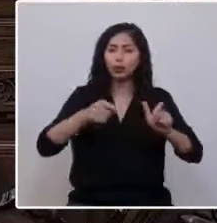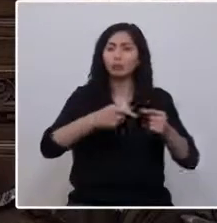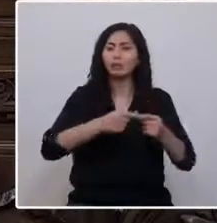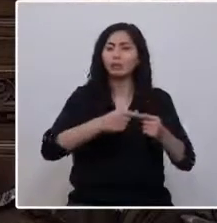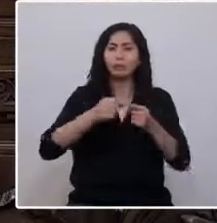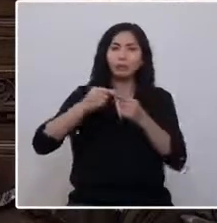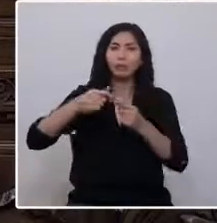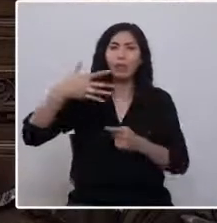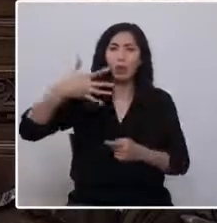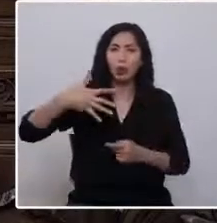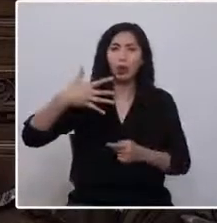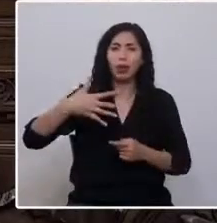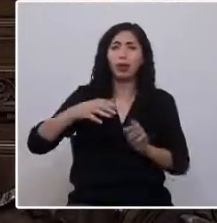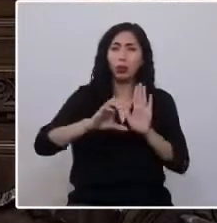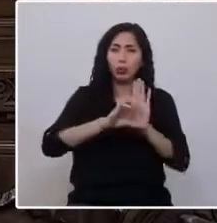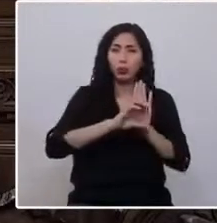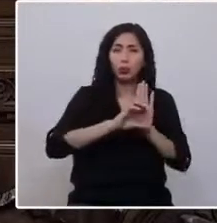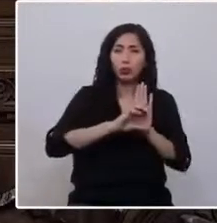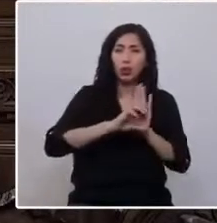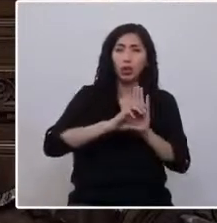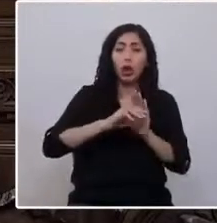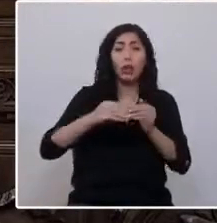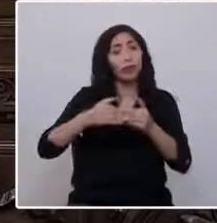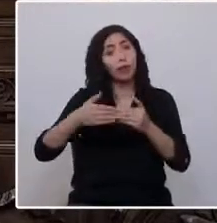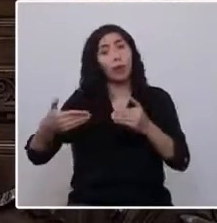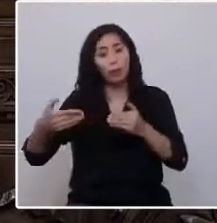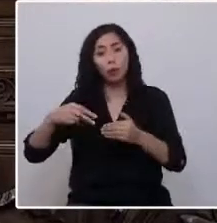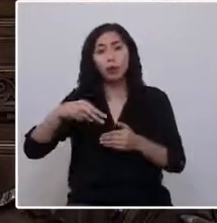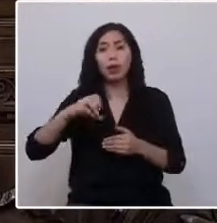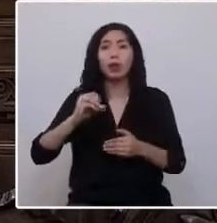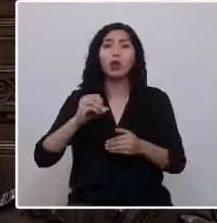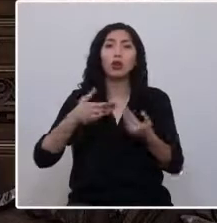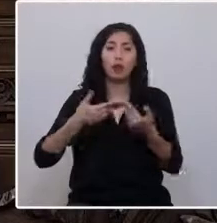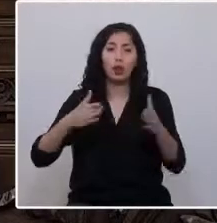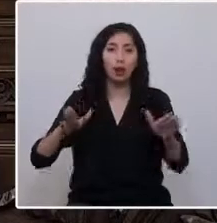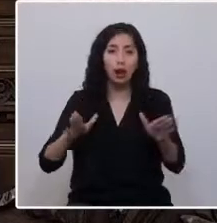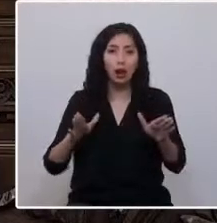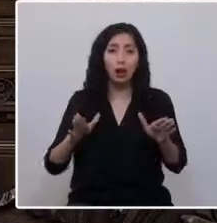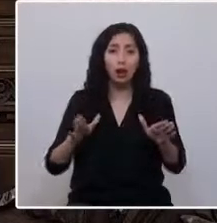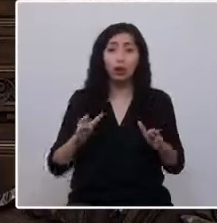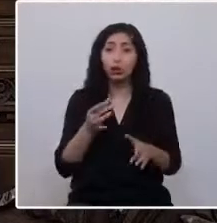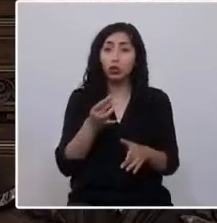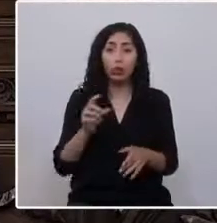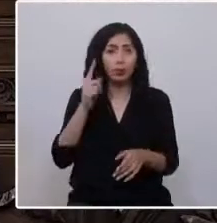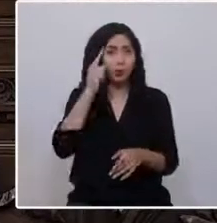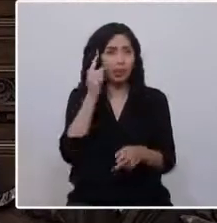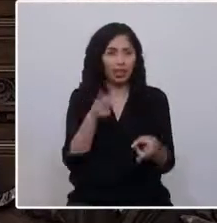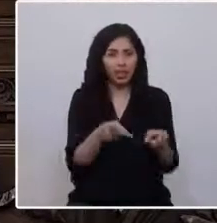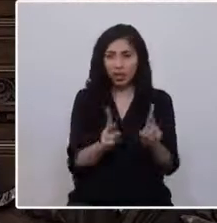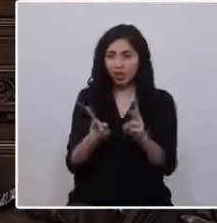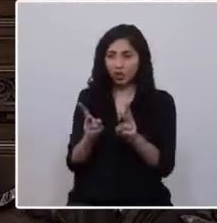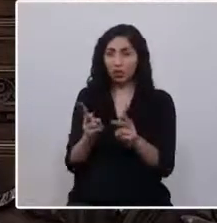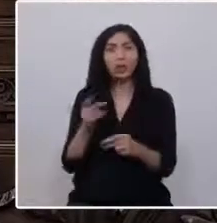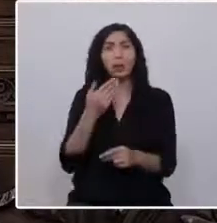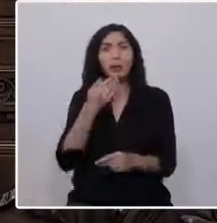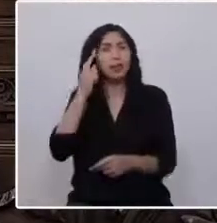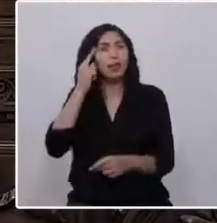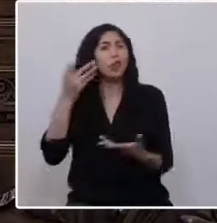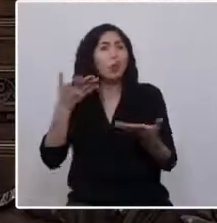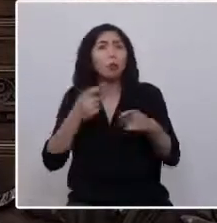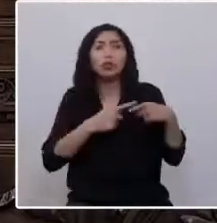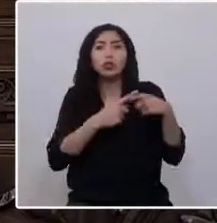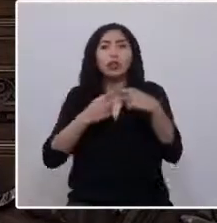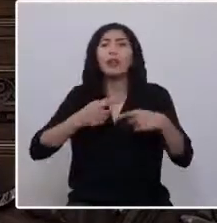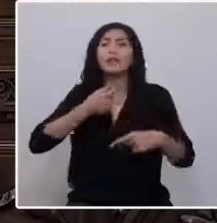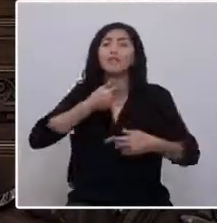post neoliberal pero es necesario pensar no sólo los derechos sino en cómo la sociedad puede ejercer y garantizar el respeto y cumplimiento